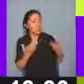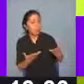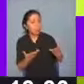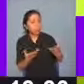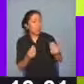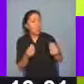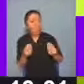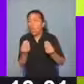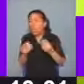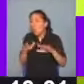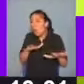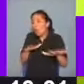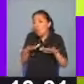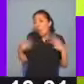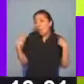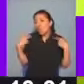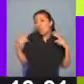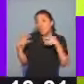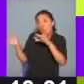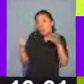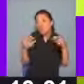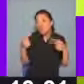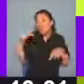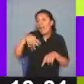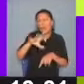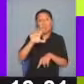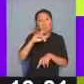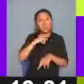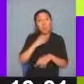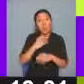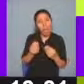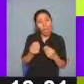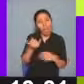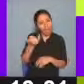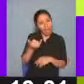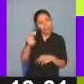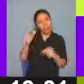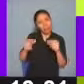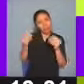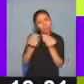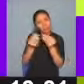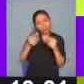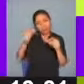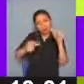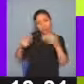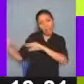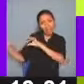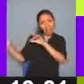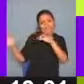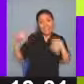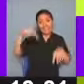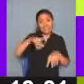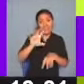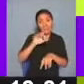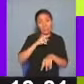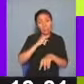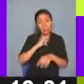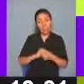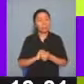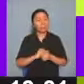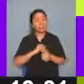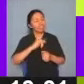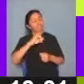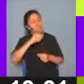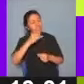es el movimiento turístico aquí en la en la provincia eh ha habido mucha gente que ha llegado ahora para la fiesta digo cómo cómo es el movimiento bien sí eh A